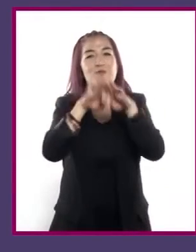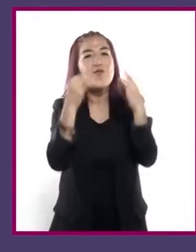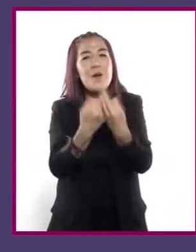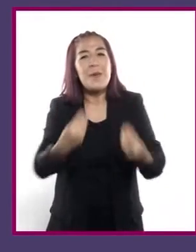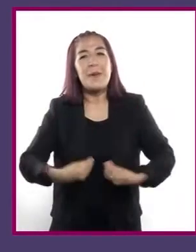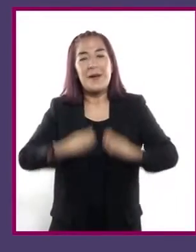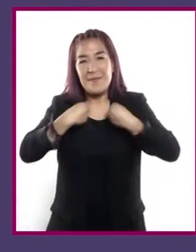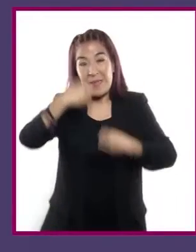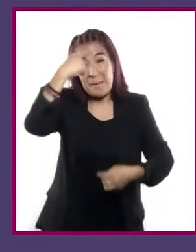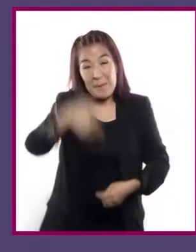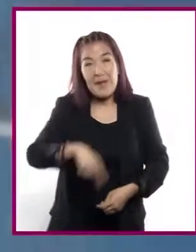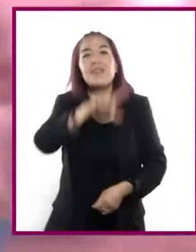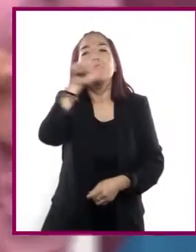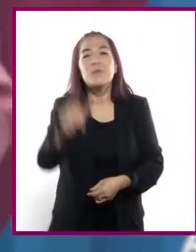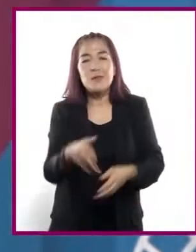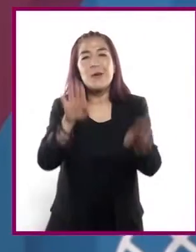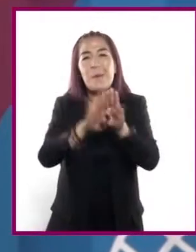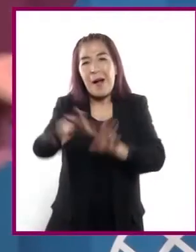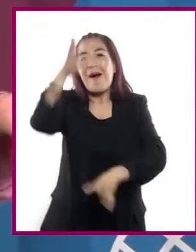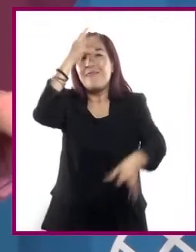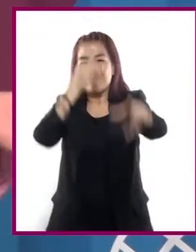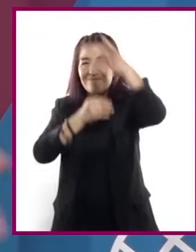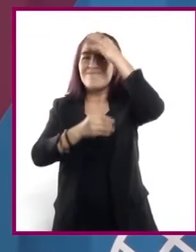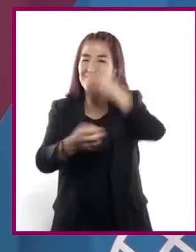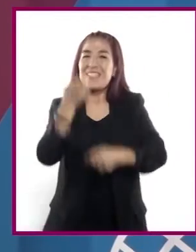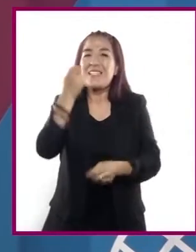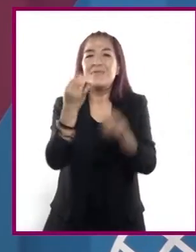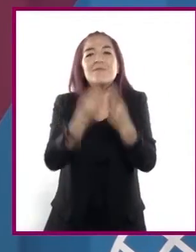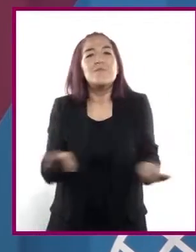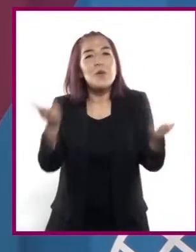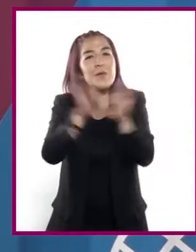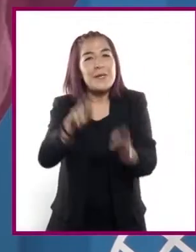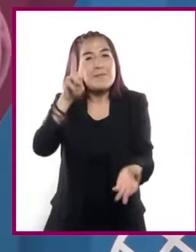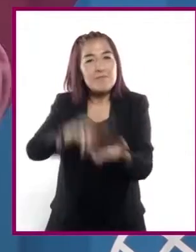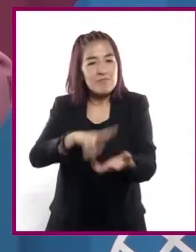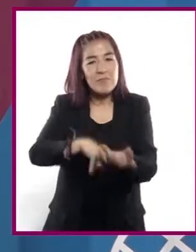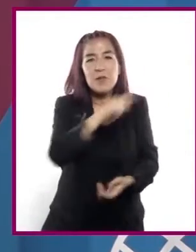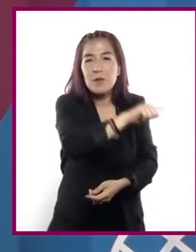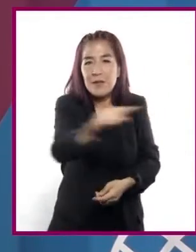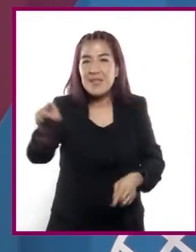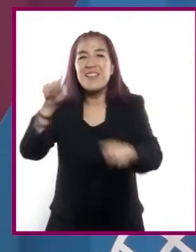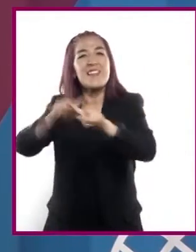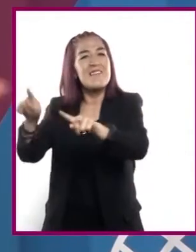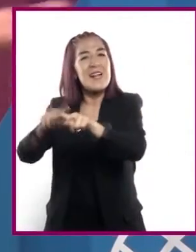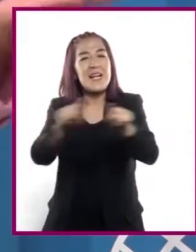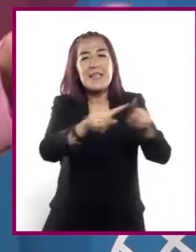nos enriquezcan y contribuyan a apreciar y valorar las características que